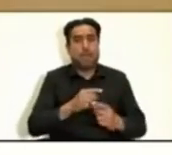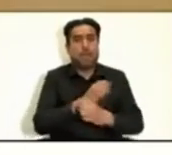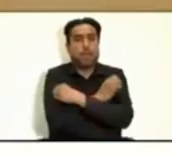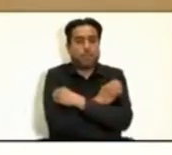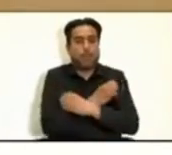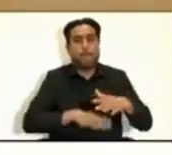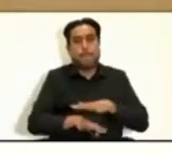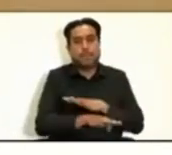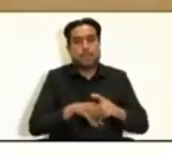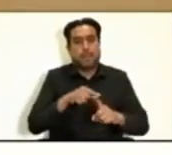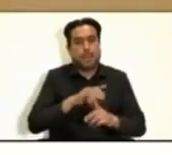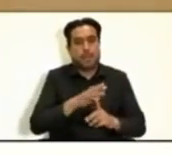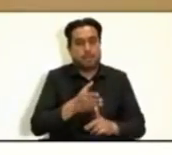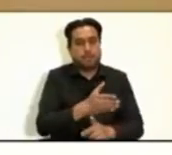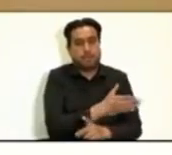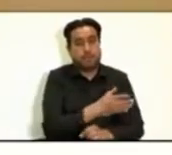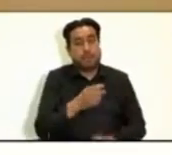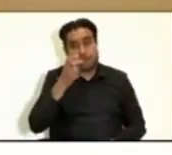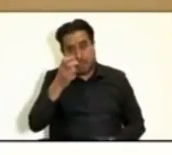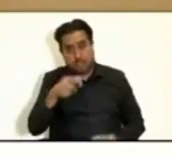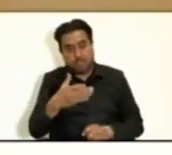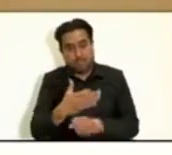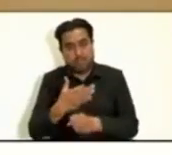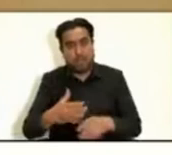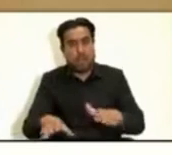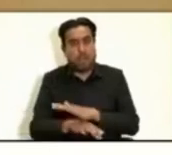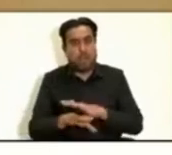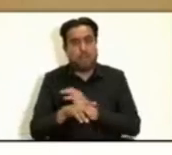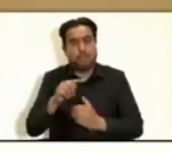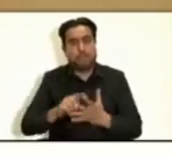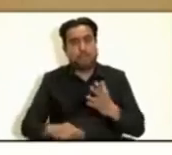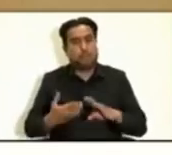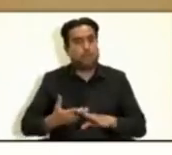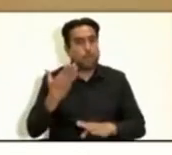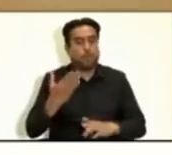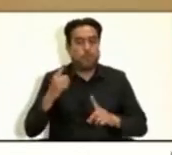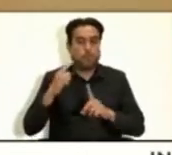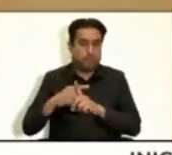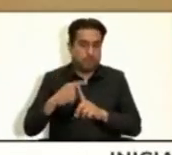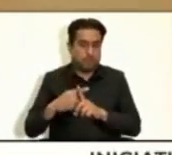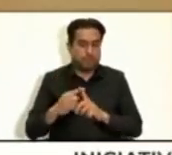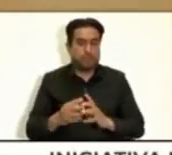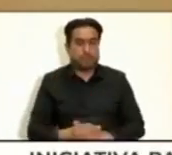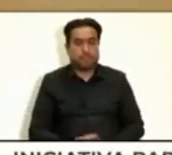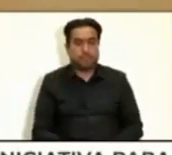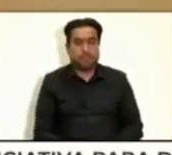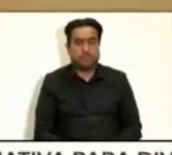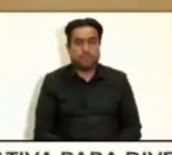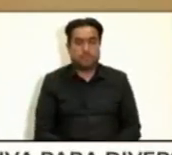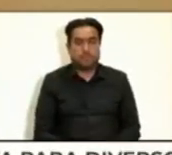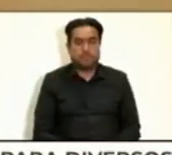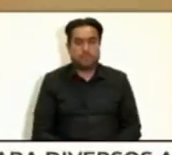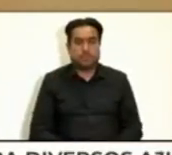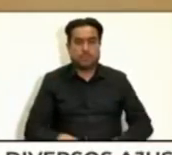básica los resultados de este cambio son sumamente positivos por otra parte en lo que